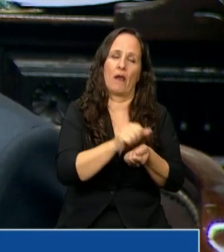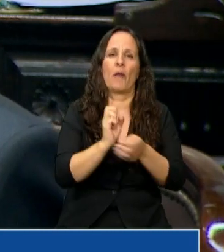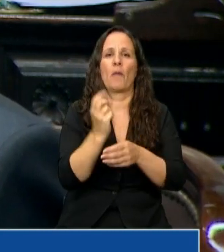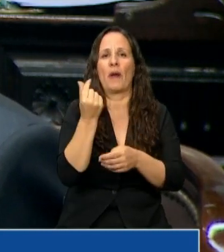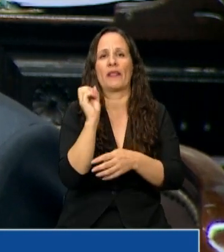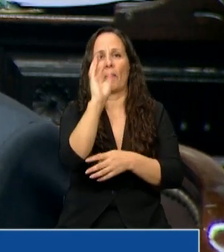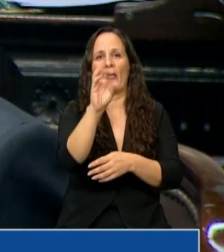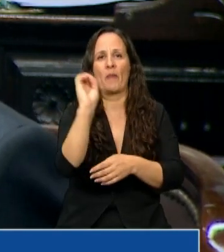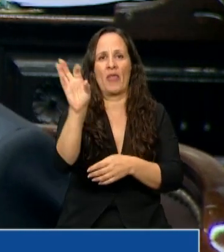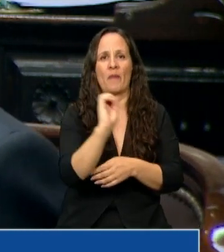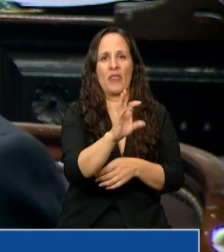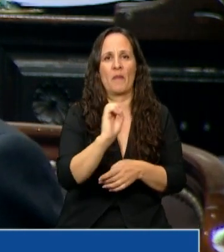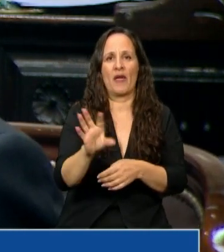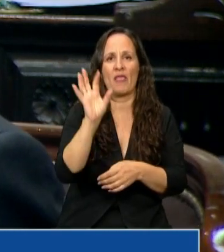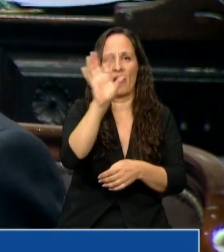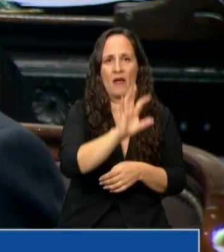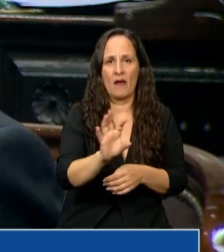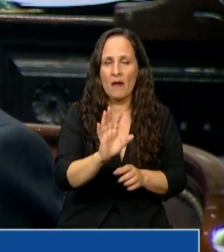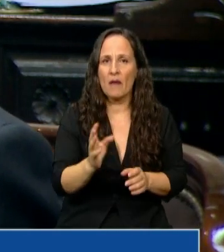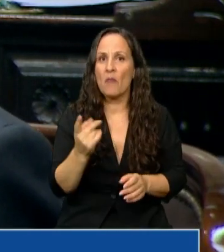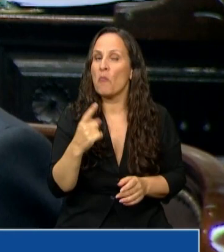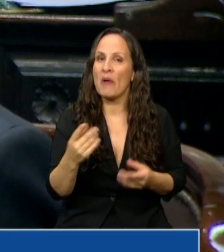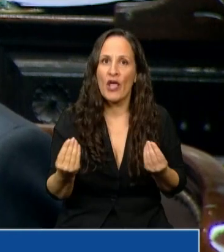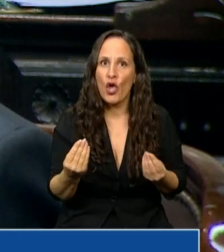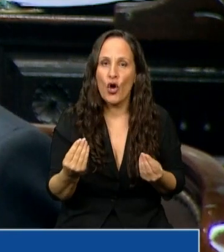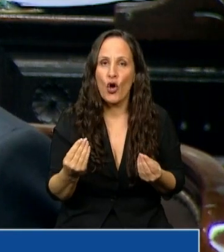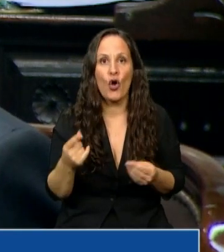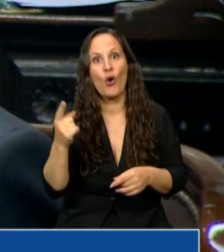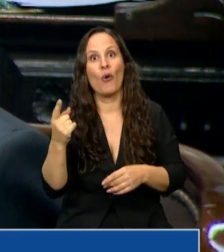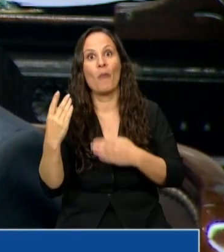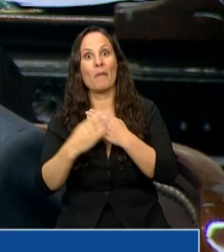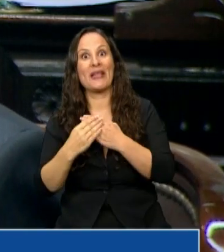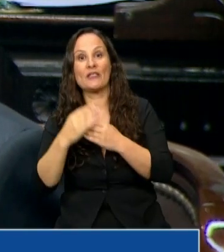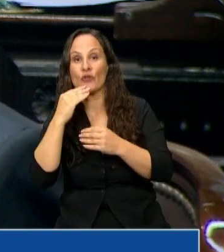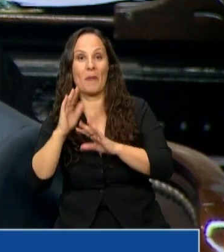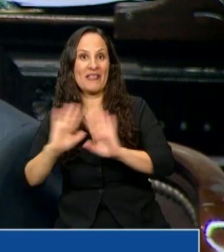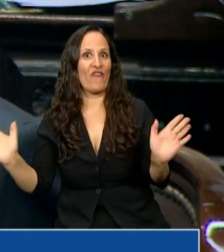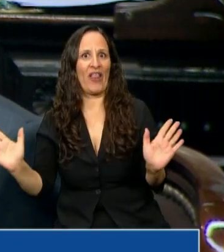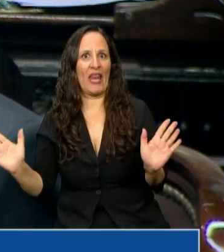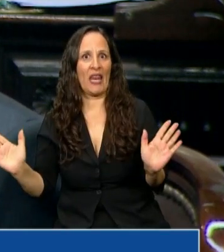enviando plata. Pero ¿qué va a pasar cuando el ministro pródigo ya no esté más?